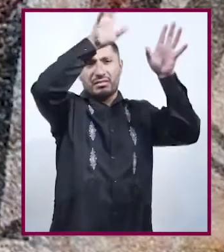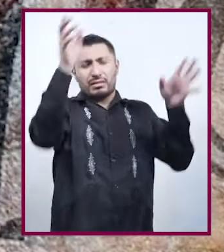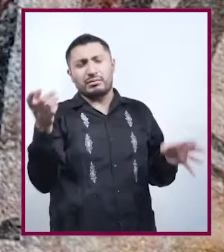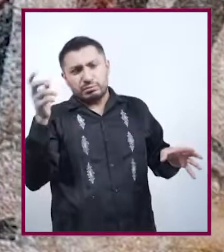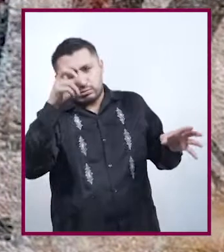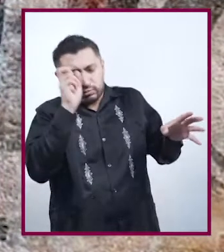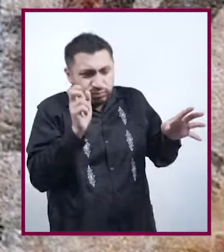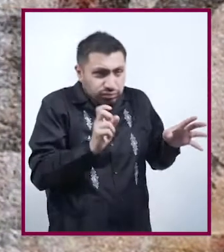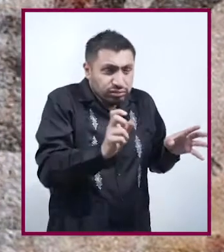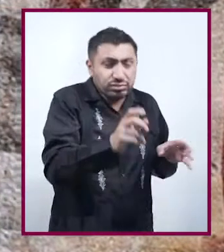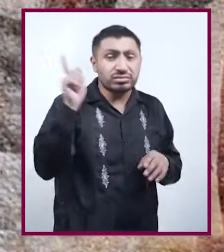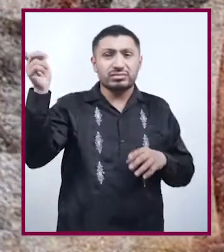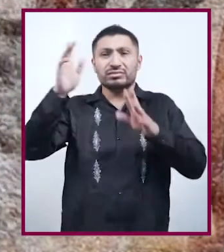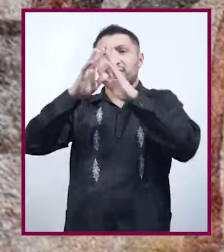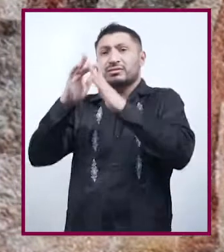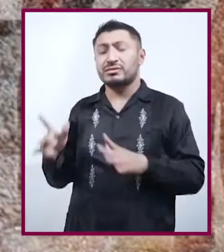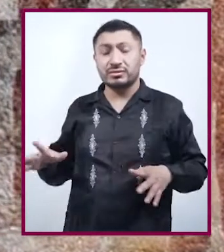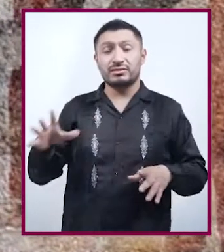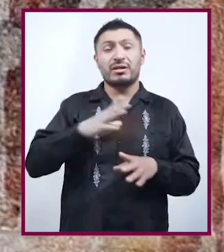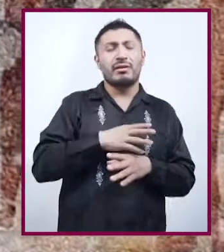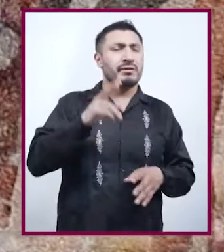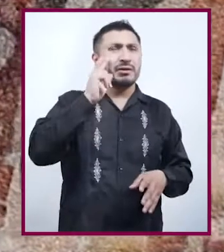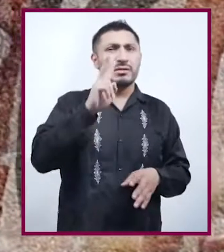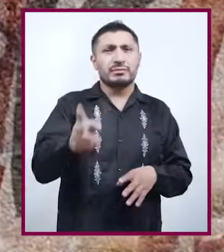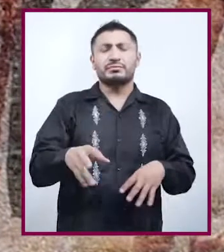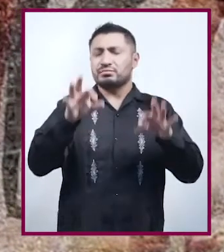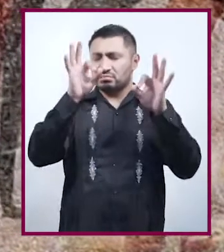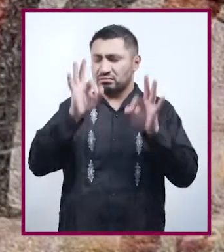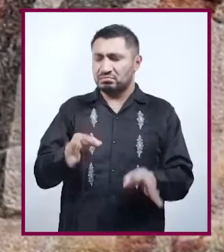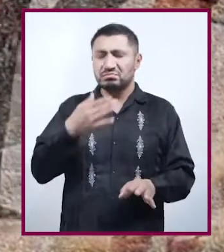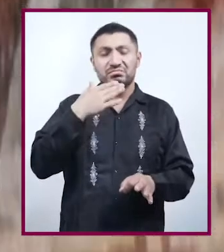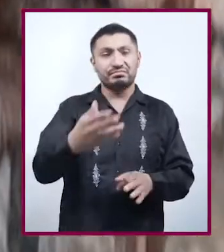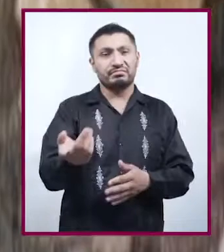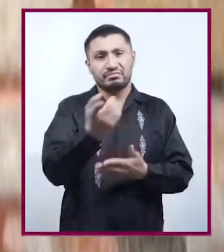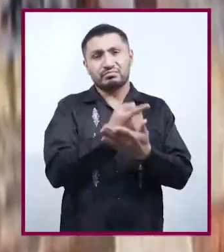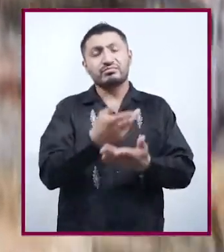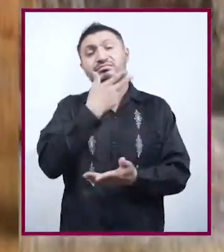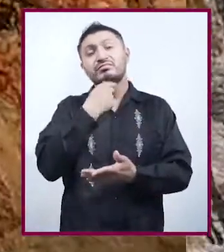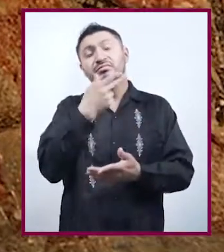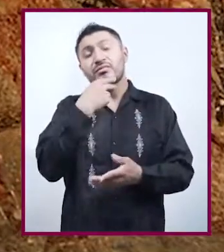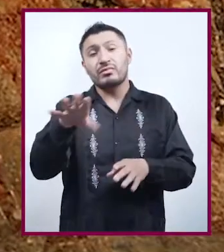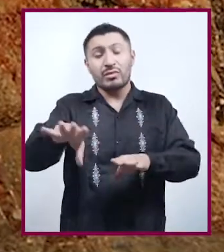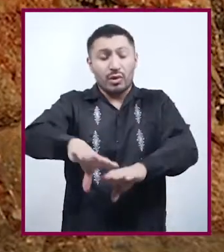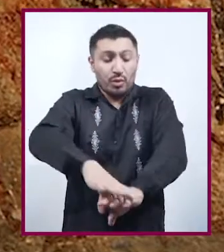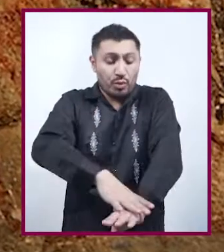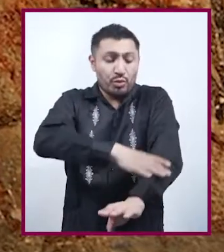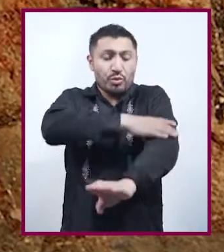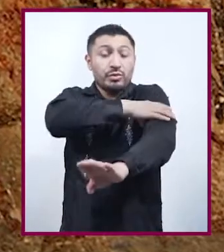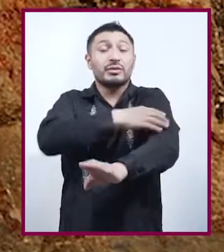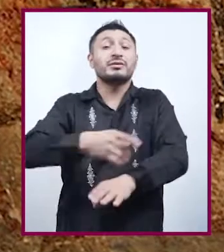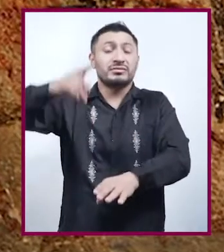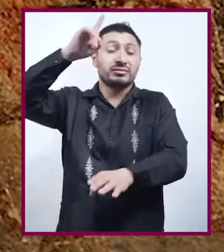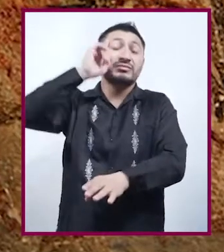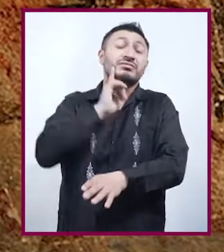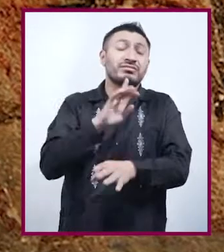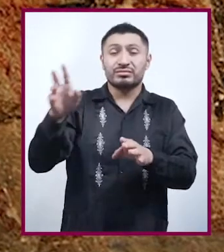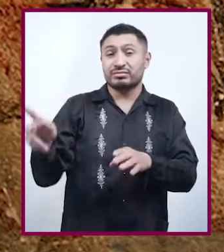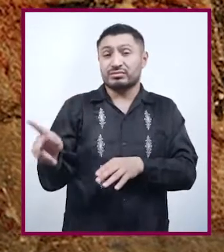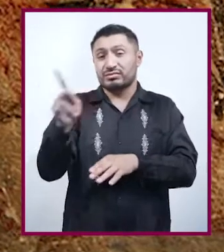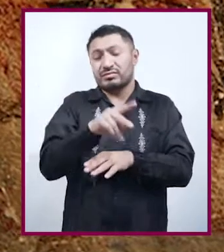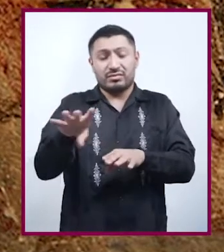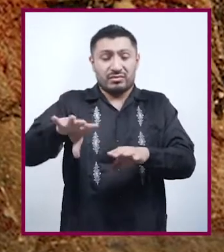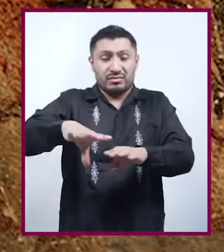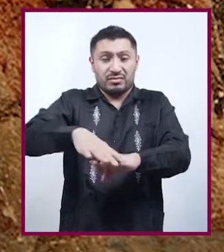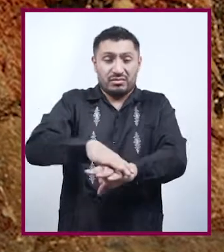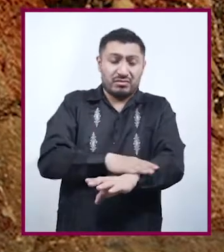halladas en cuevas de España y Francia, en las que se aprecian de forma bastante esquemática hombres usando botines y una mujer con